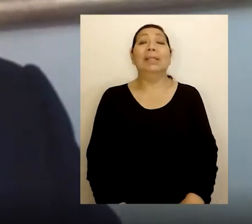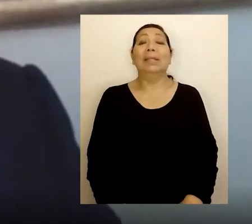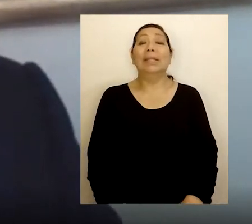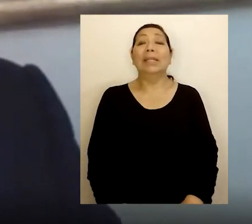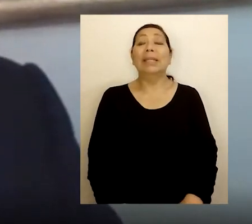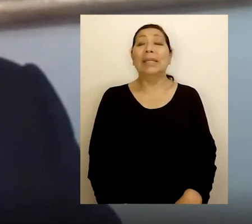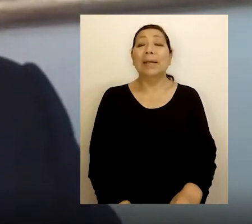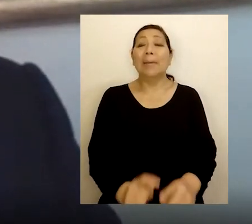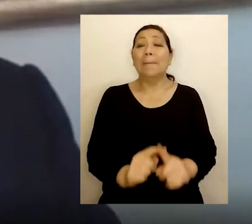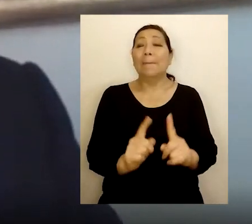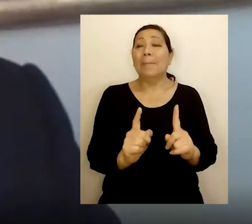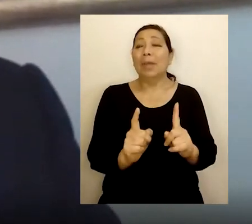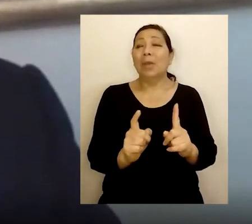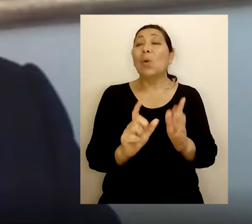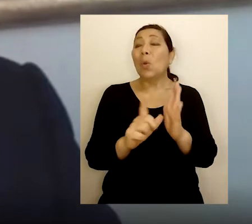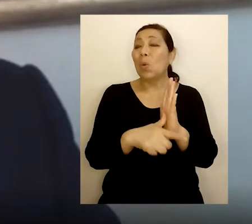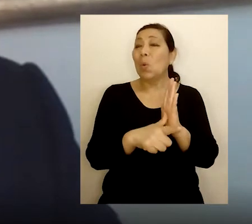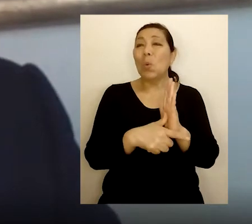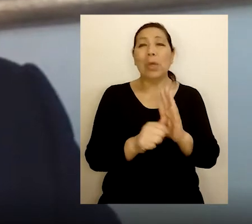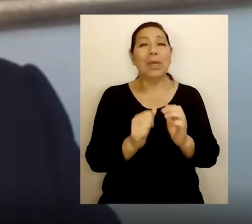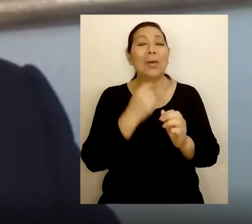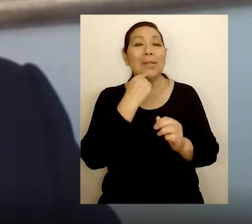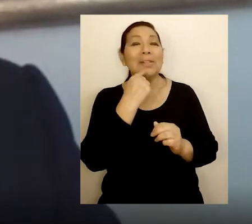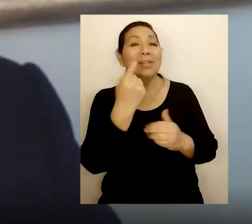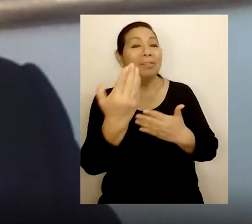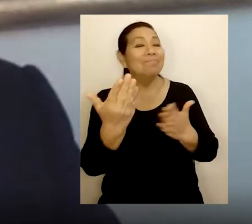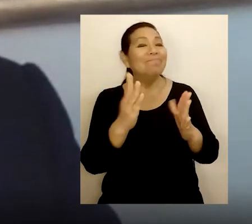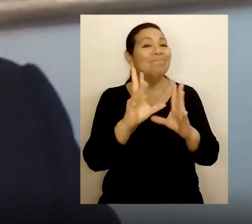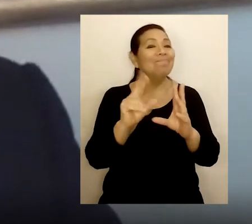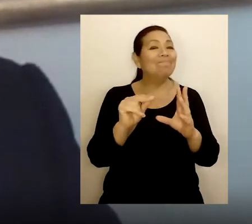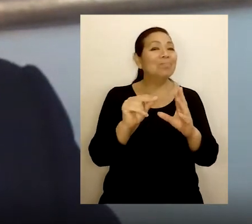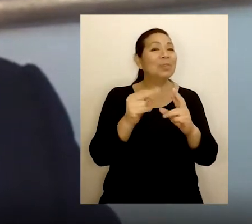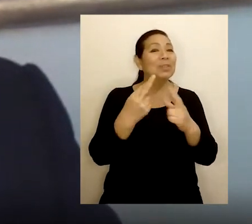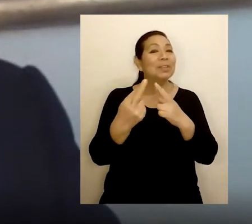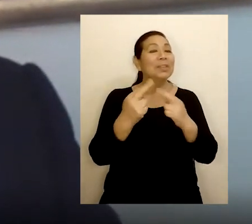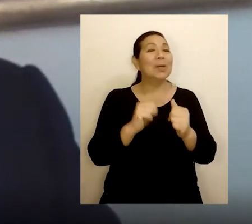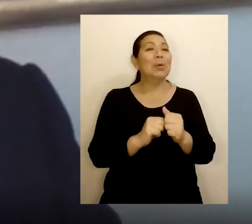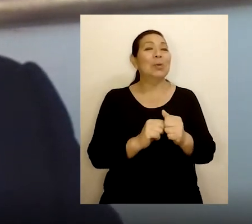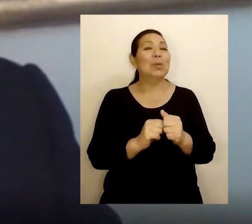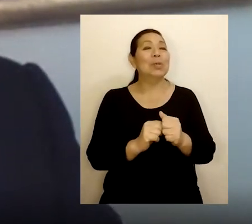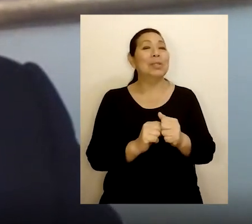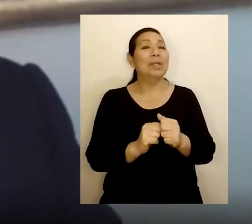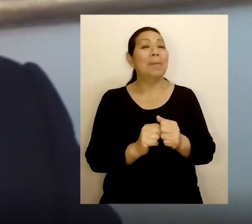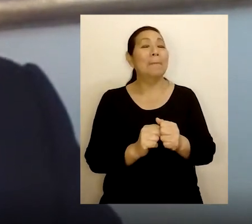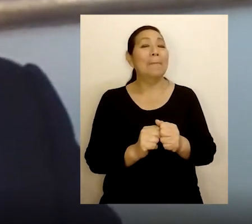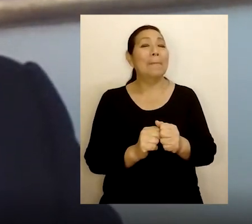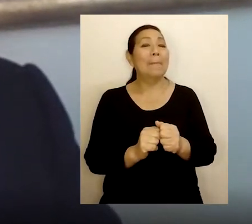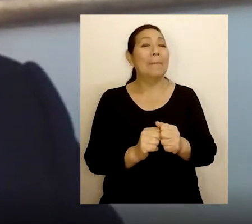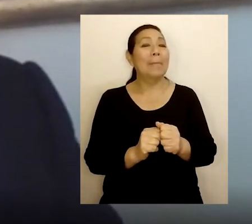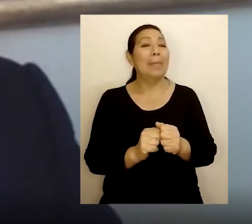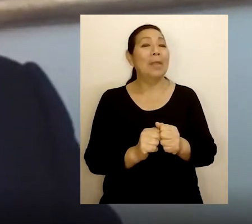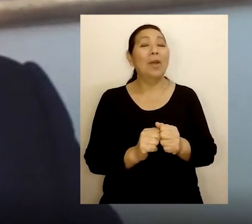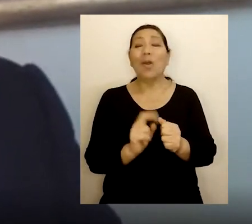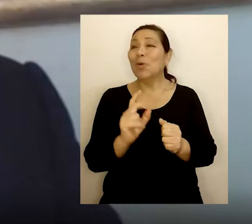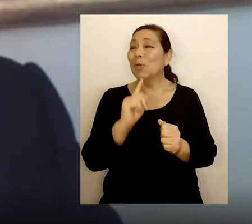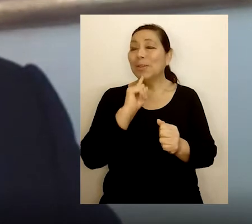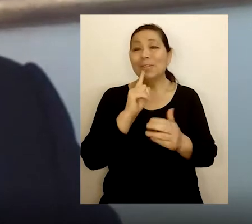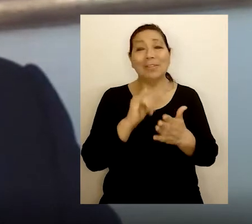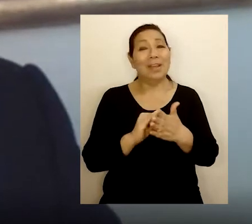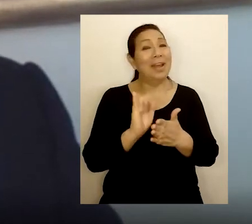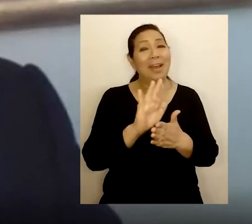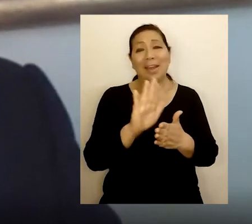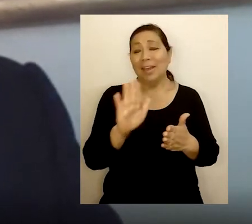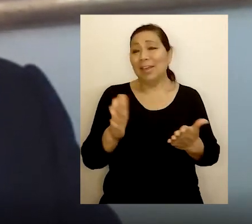de apelación y luego se desiste del recurso de apelación. No obstante